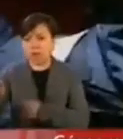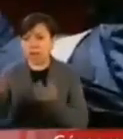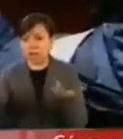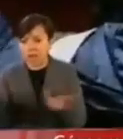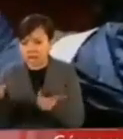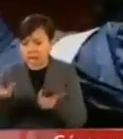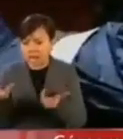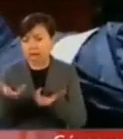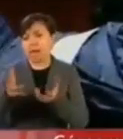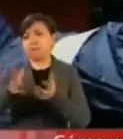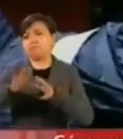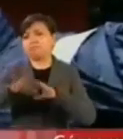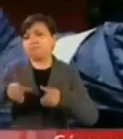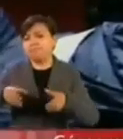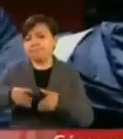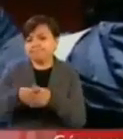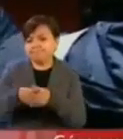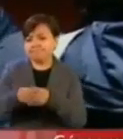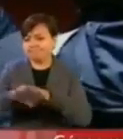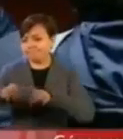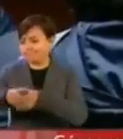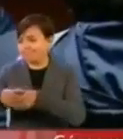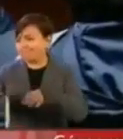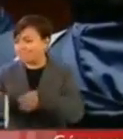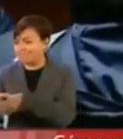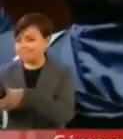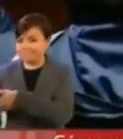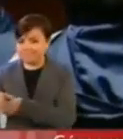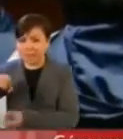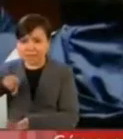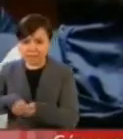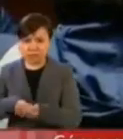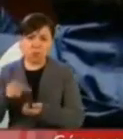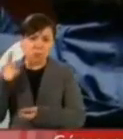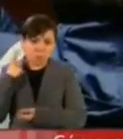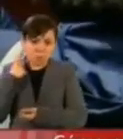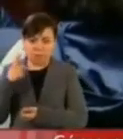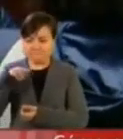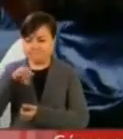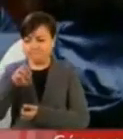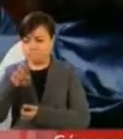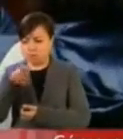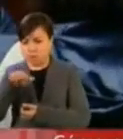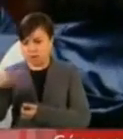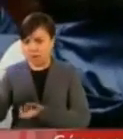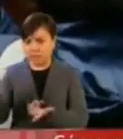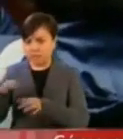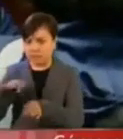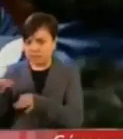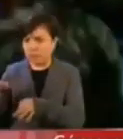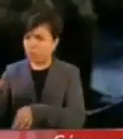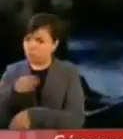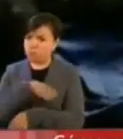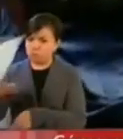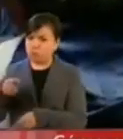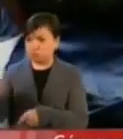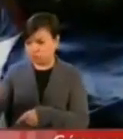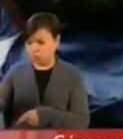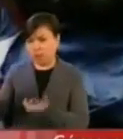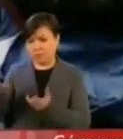cuadros de Morena, y qué bueno que lo haga ahí, pero que esa